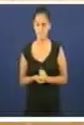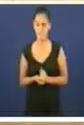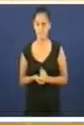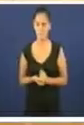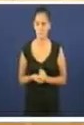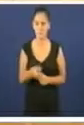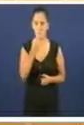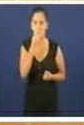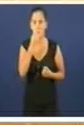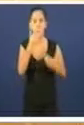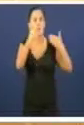Moitas gracias, señora presidenta, señoras e señoras diputadas.